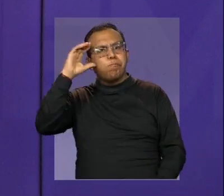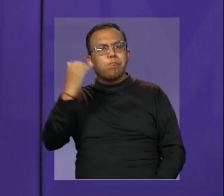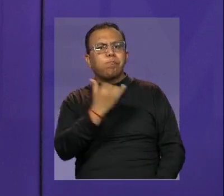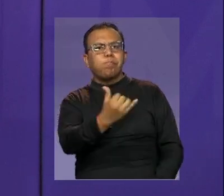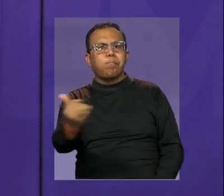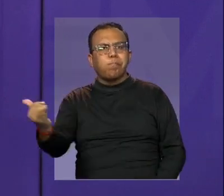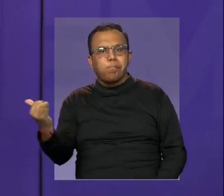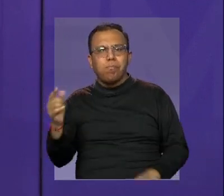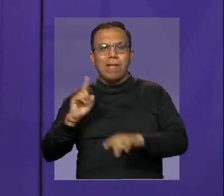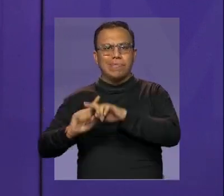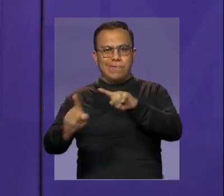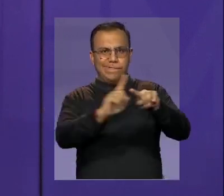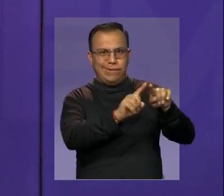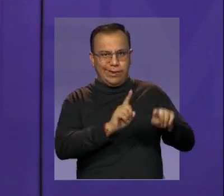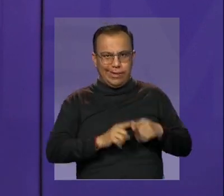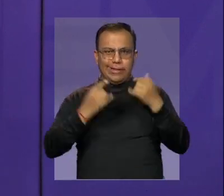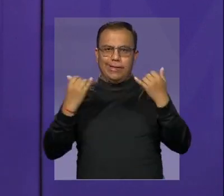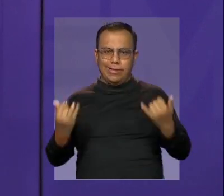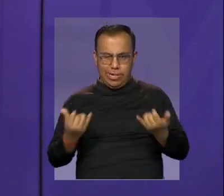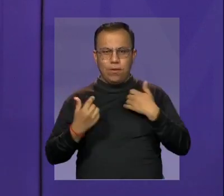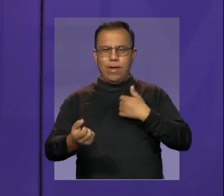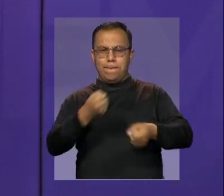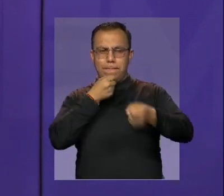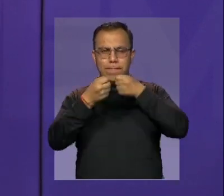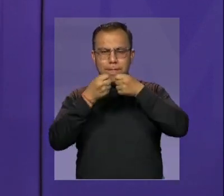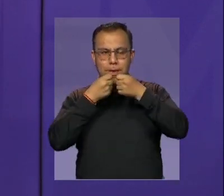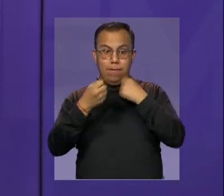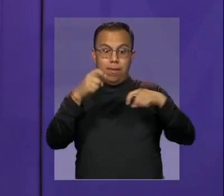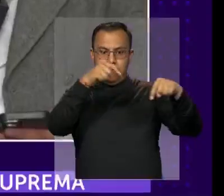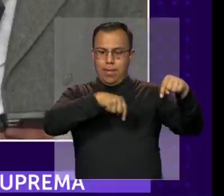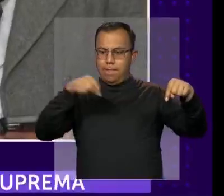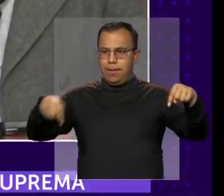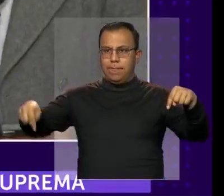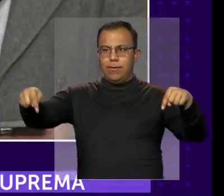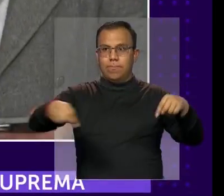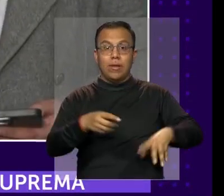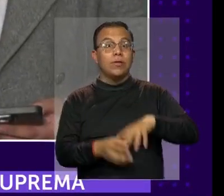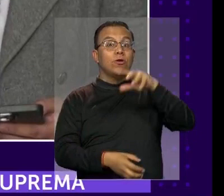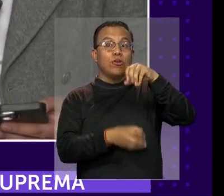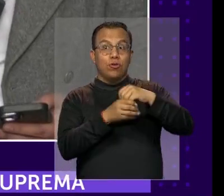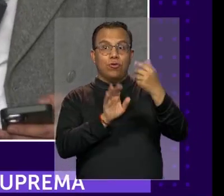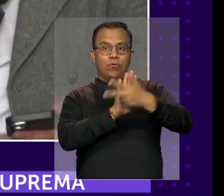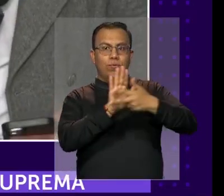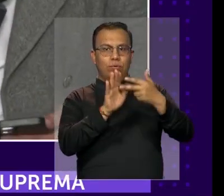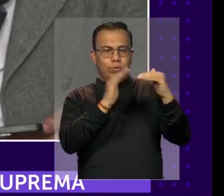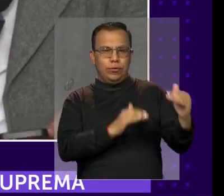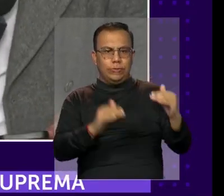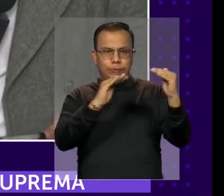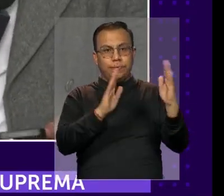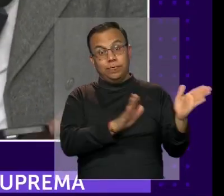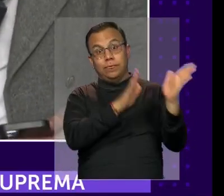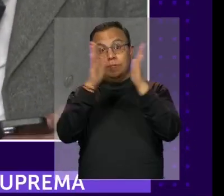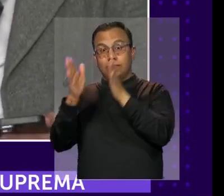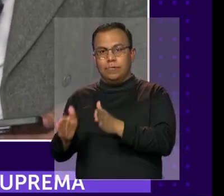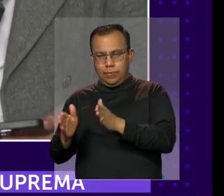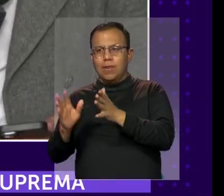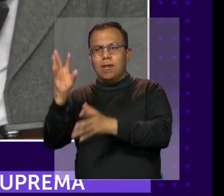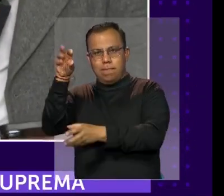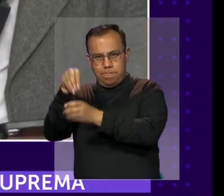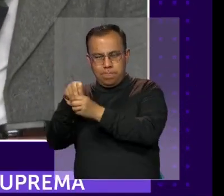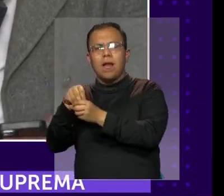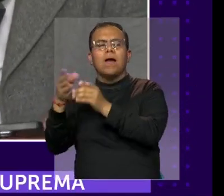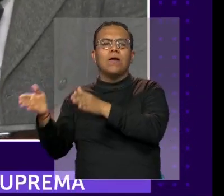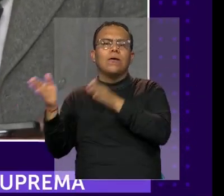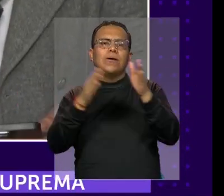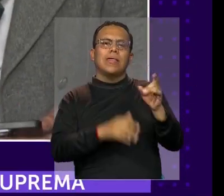diferentes puntos y vamos a presentarles nuestros periodistas que se ubican, uno dentro de la Corte Suprema de Justicia y Daniela Espitia, Andrés Zapata dentro de la Corte Suprema de